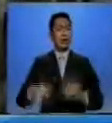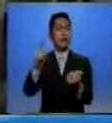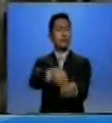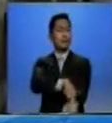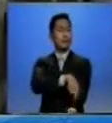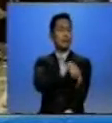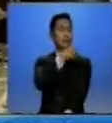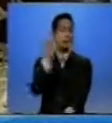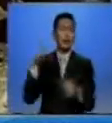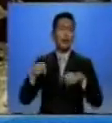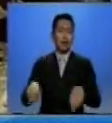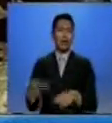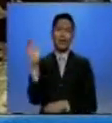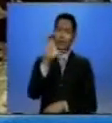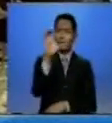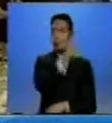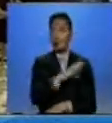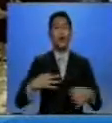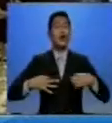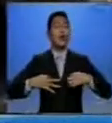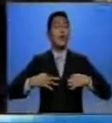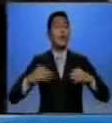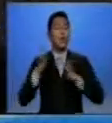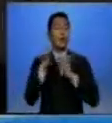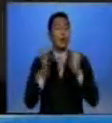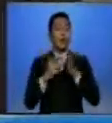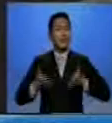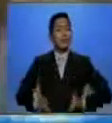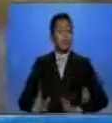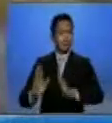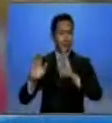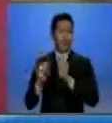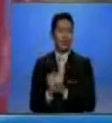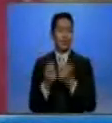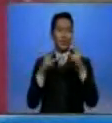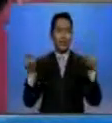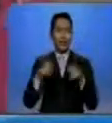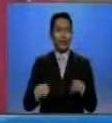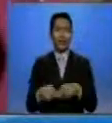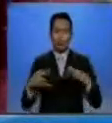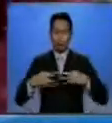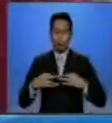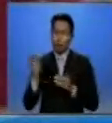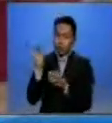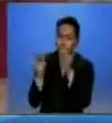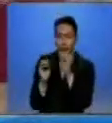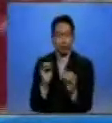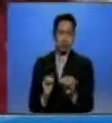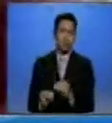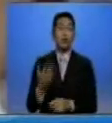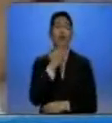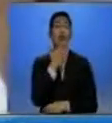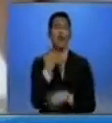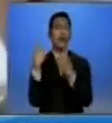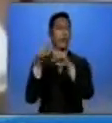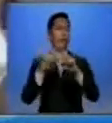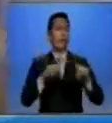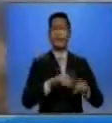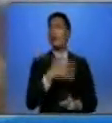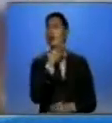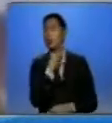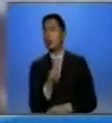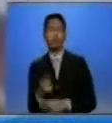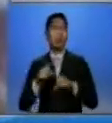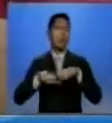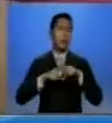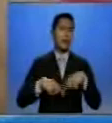gama de ropa para adornar al niño Jesús en la época navideña. Los colores varían según el gusto del cliente, así como